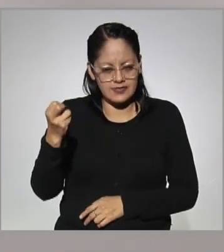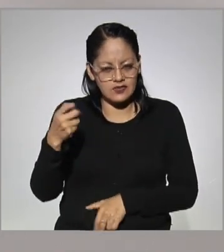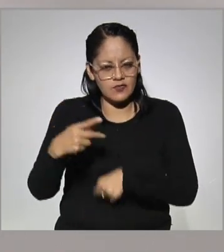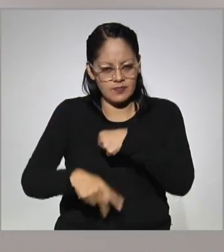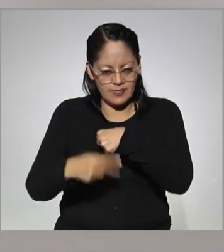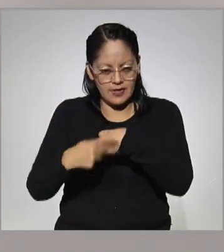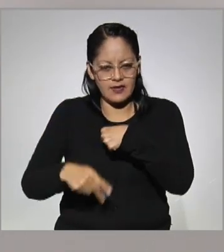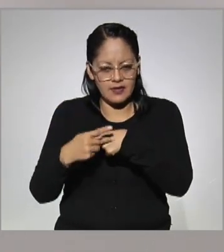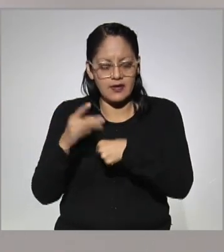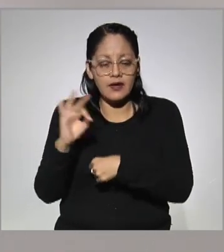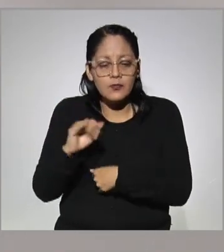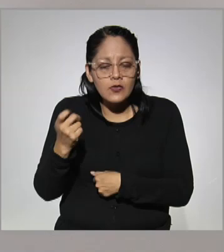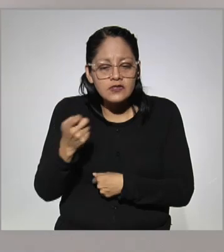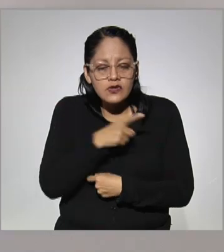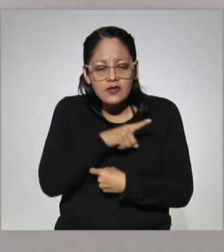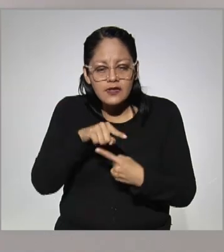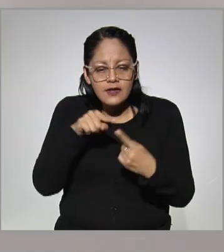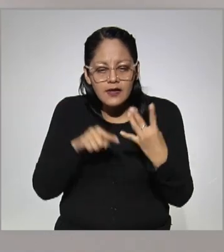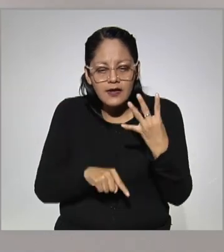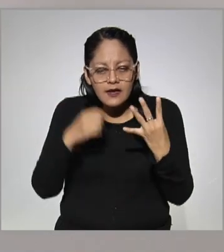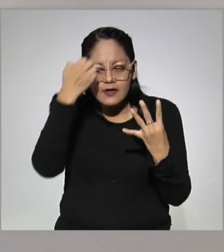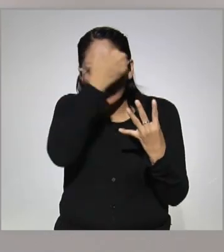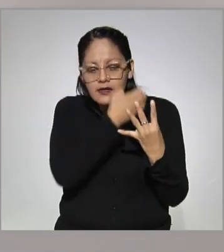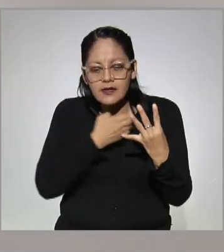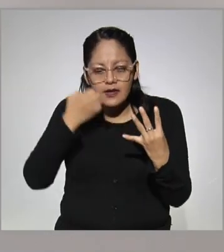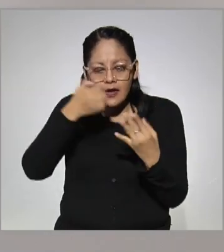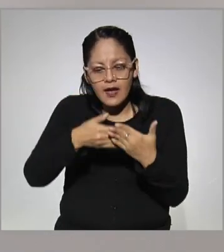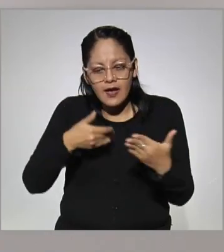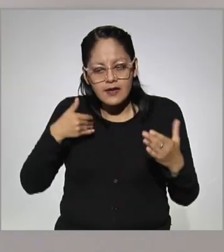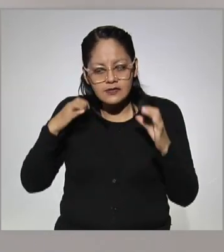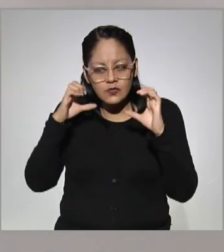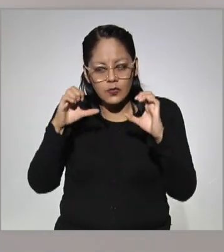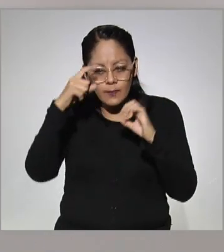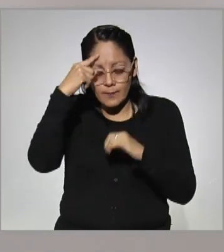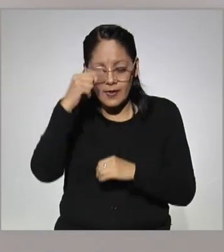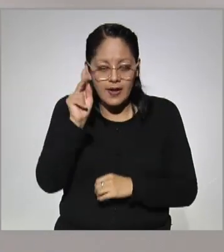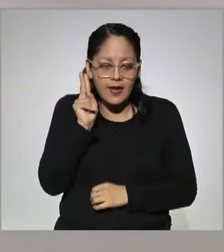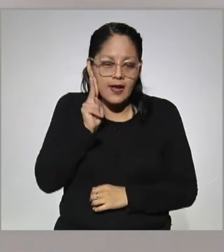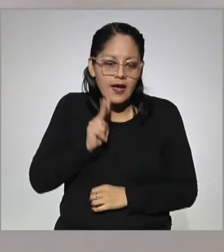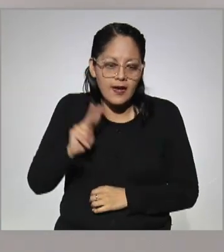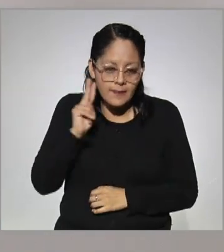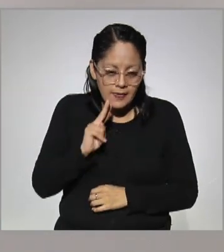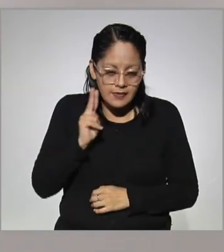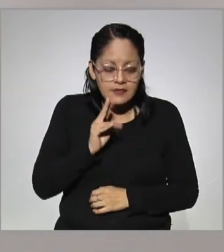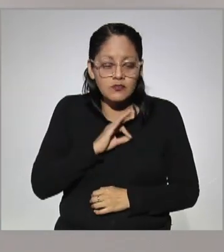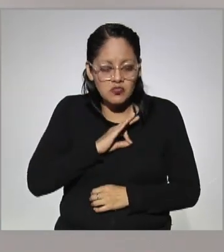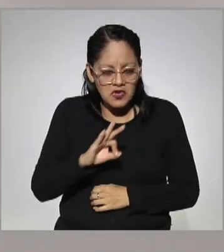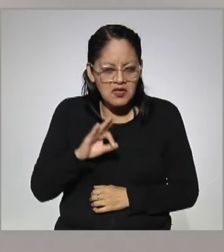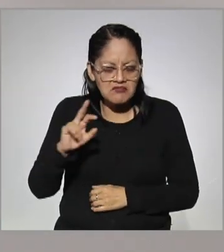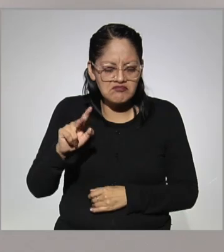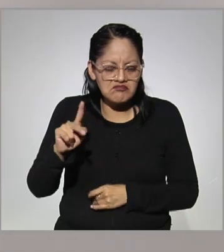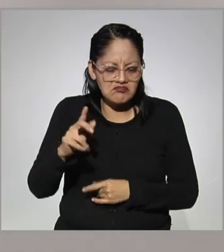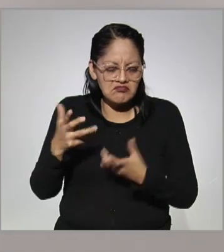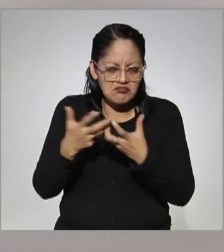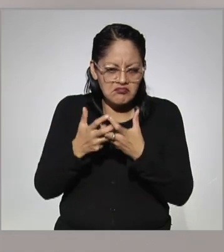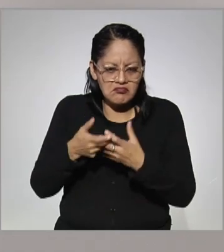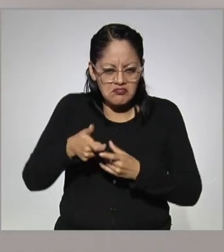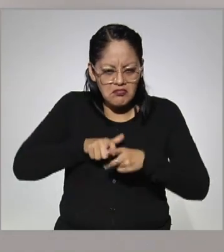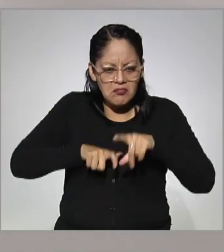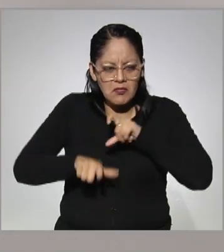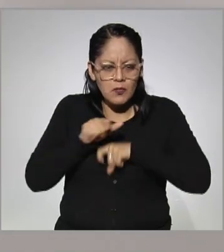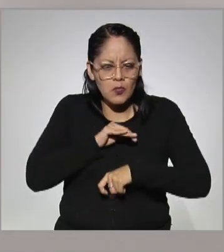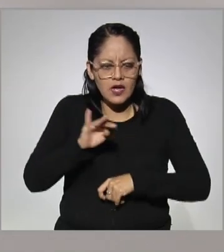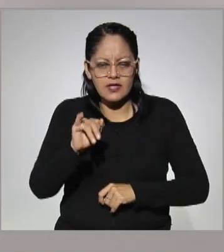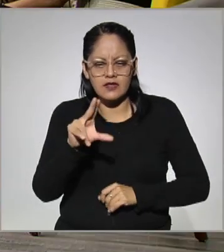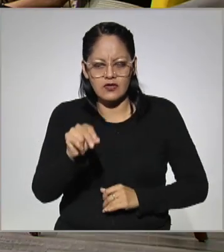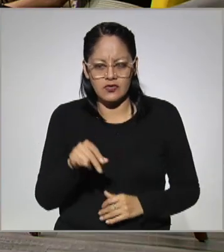deben hacer una serie de evaluación previo para ver si realmente es candidata para recibir ese tipo de hormonales. Sí.